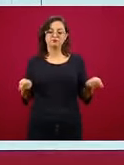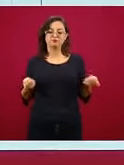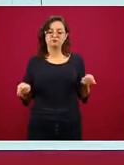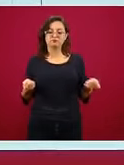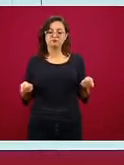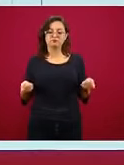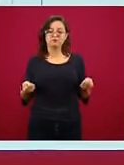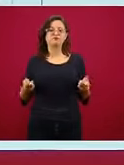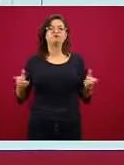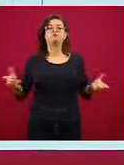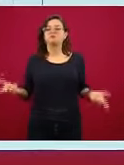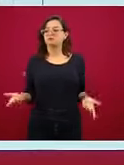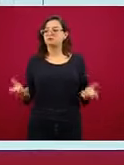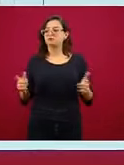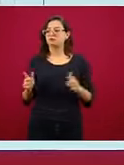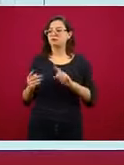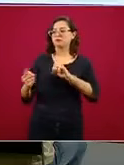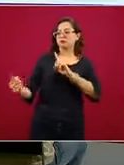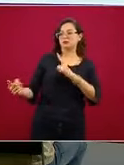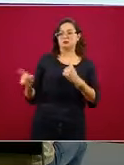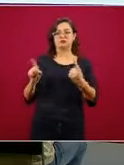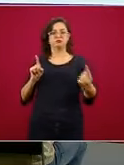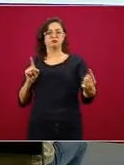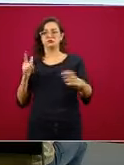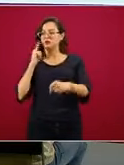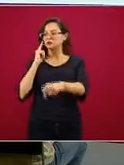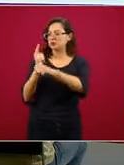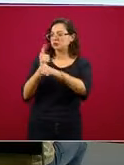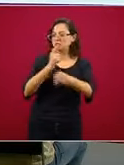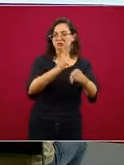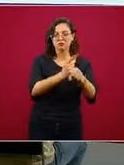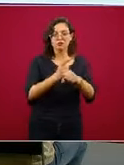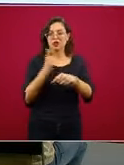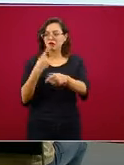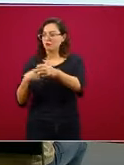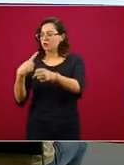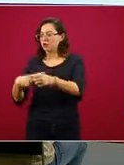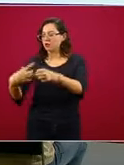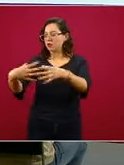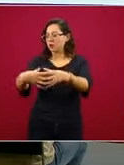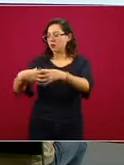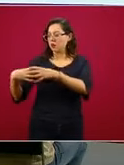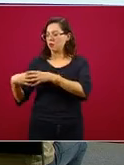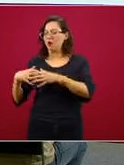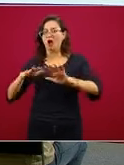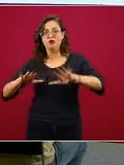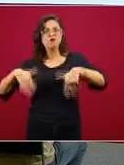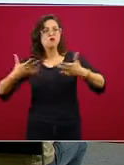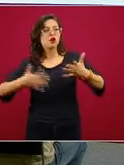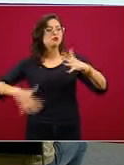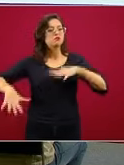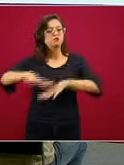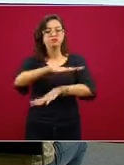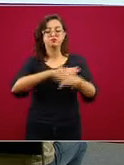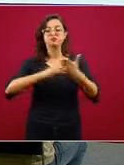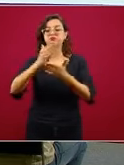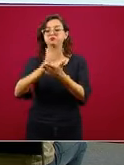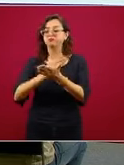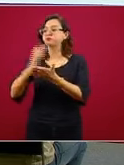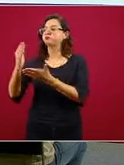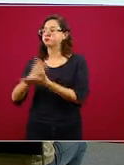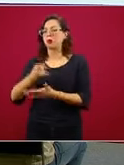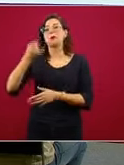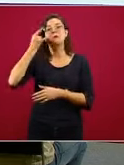trabajo comunitario, la contención, la detección y el aislamiento, la reducción de la movilidad. Éxito en